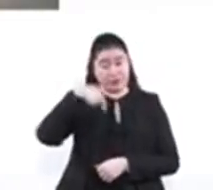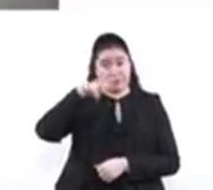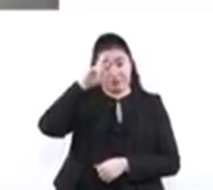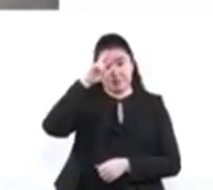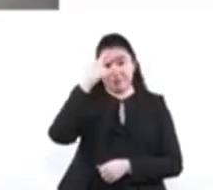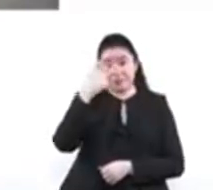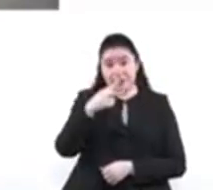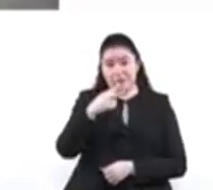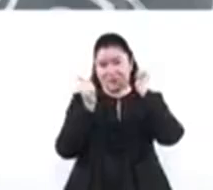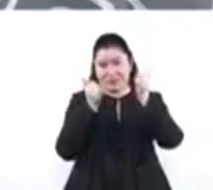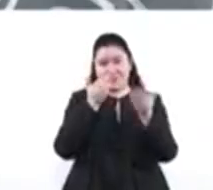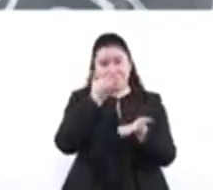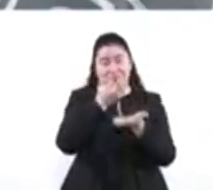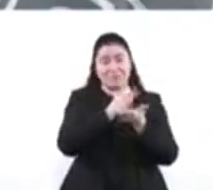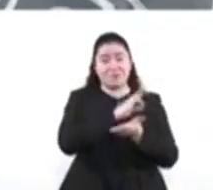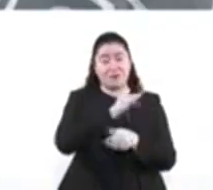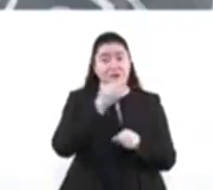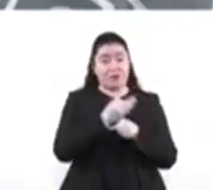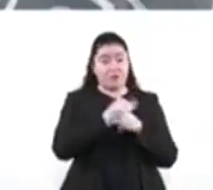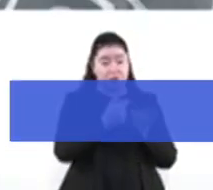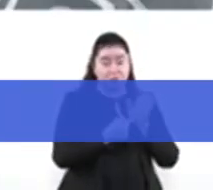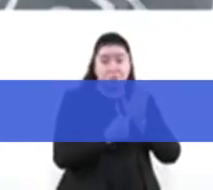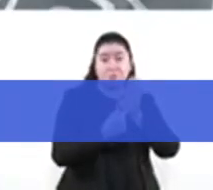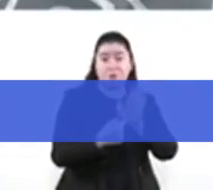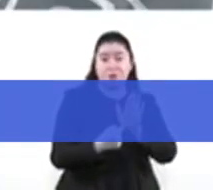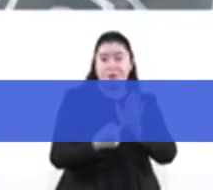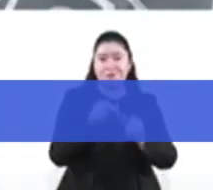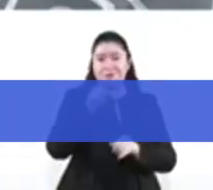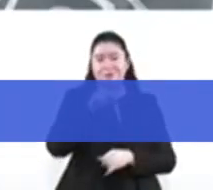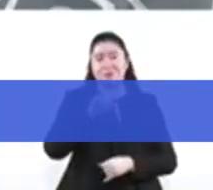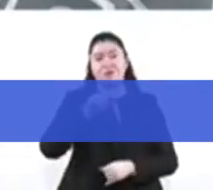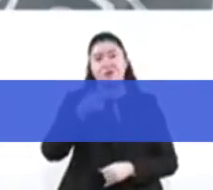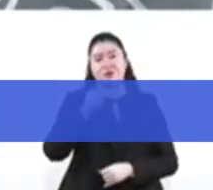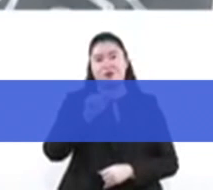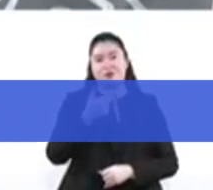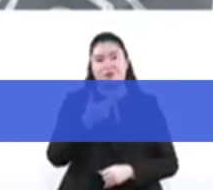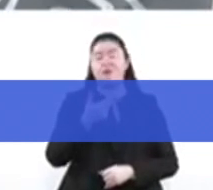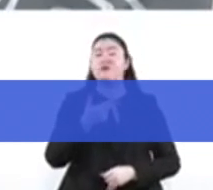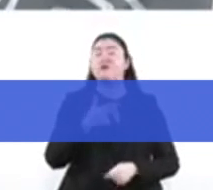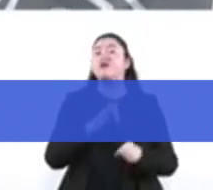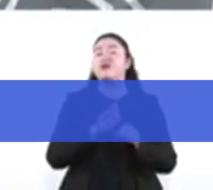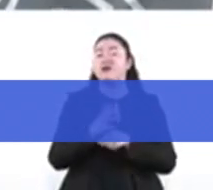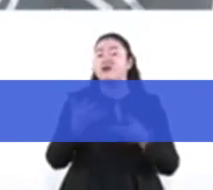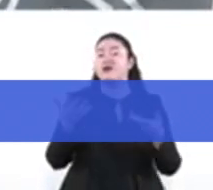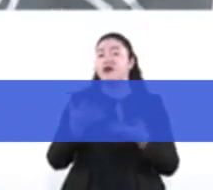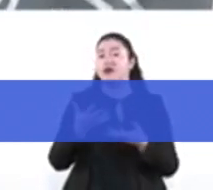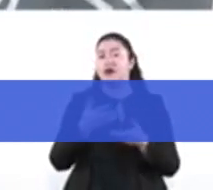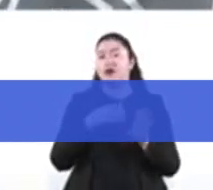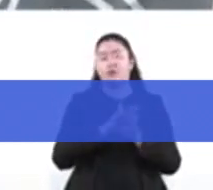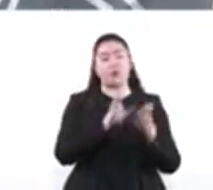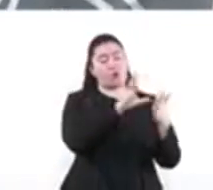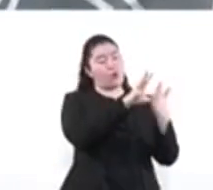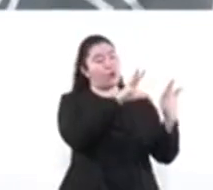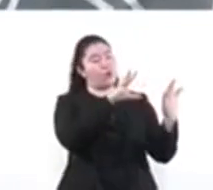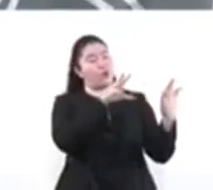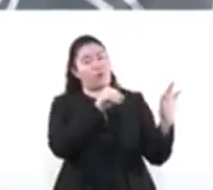Sheinbaum. Y va a ser el propio Instituto Nacional de Antropología e Historia que haga una réplica